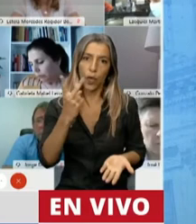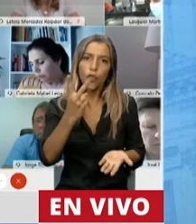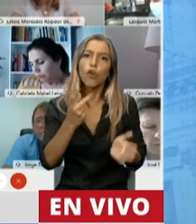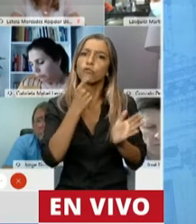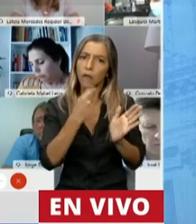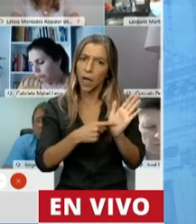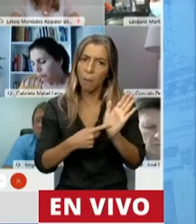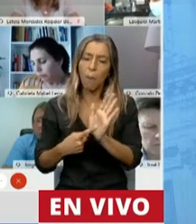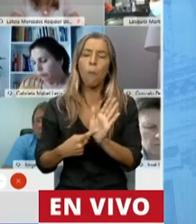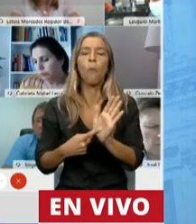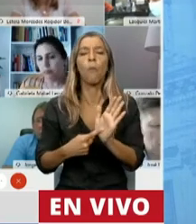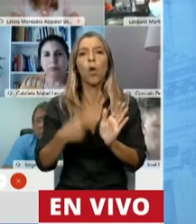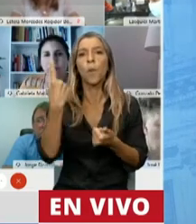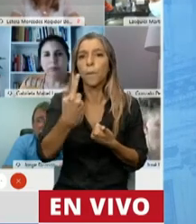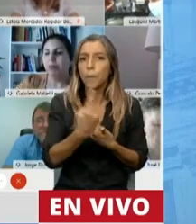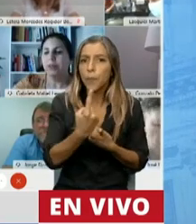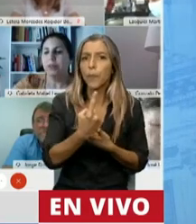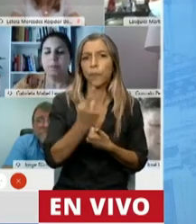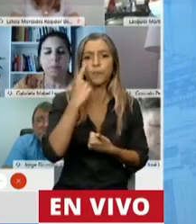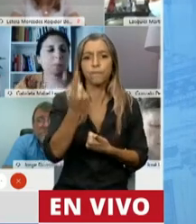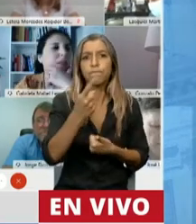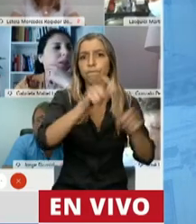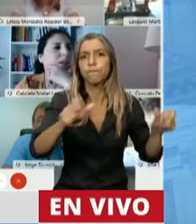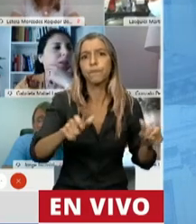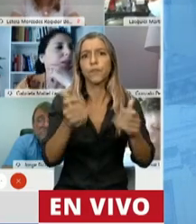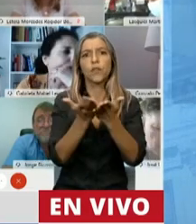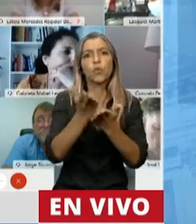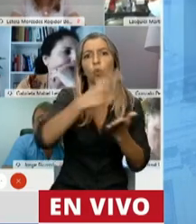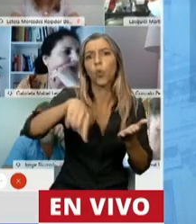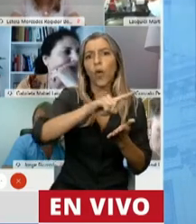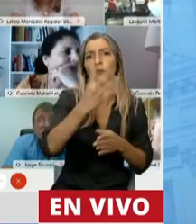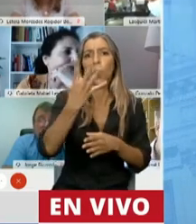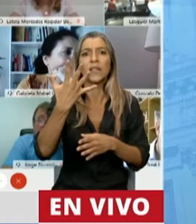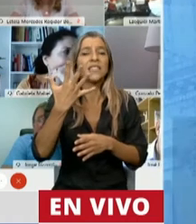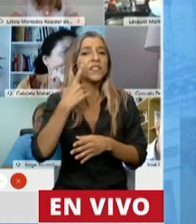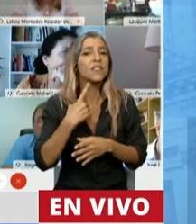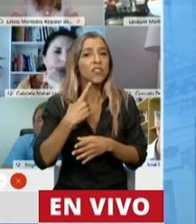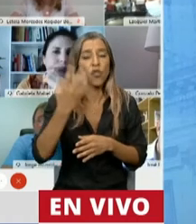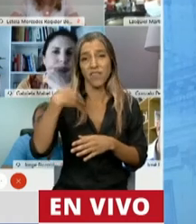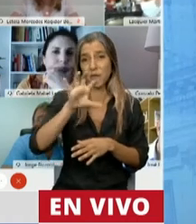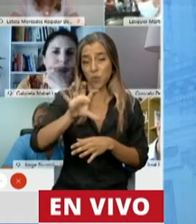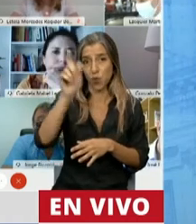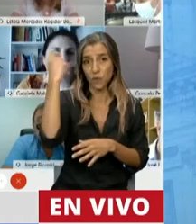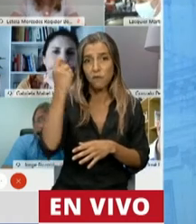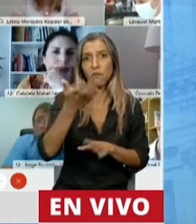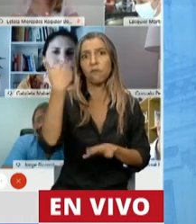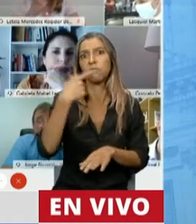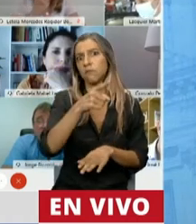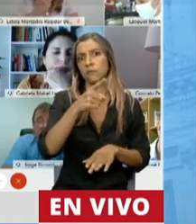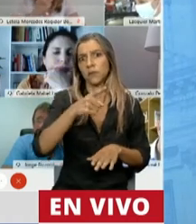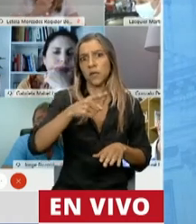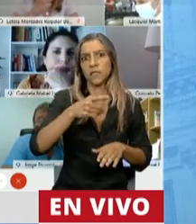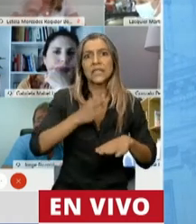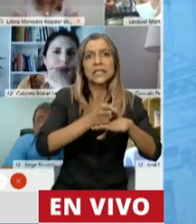presidente. El primero es con los estudiantes. Durante 45 días en La Pampa, por un brote que hubo, no lo dejaban ingresar a la provincia.